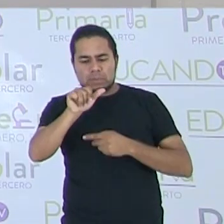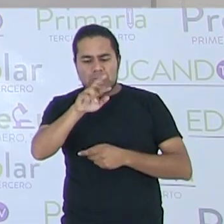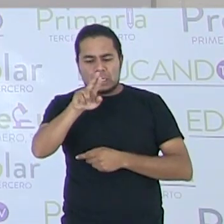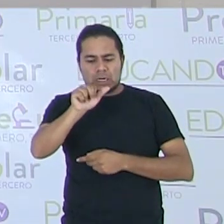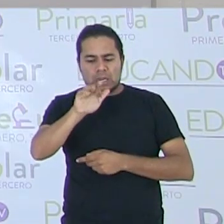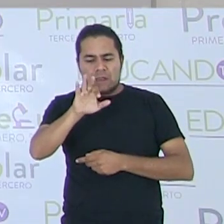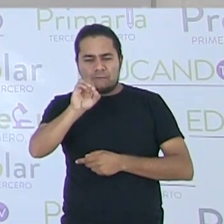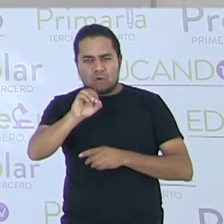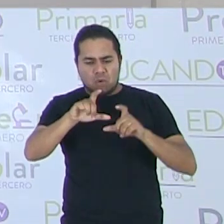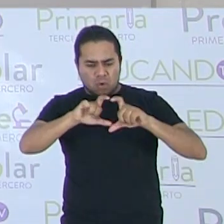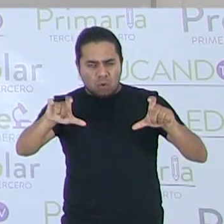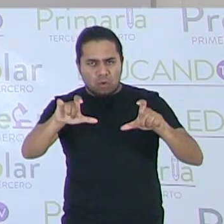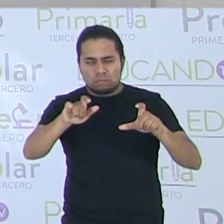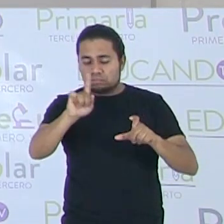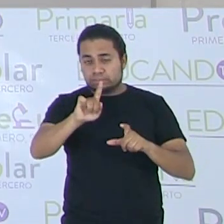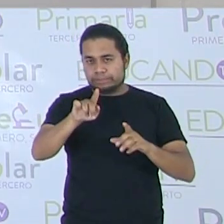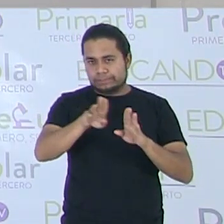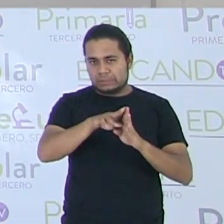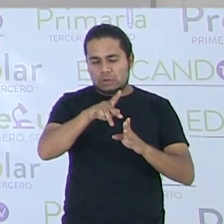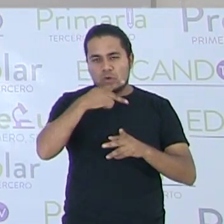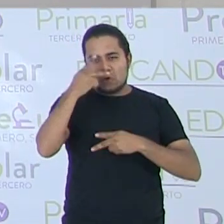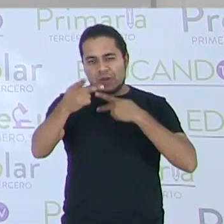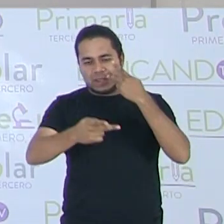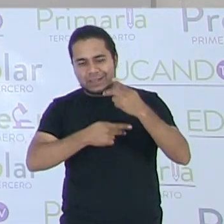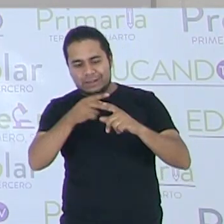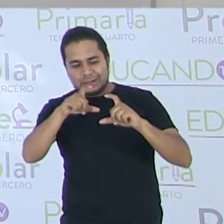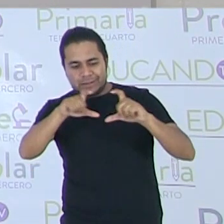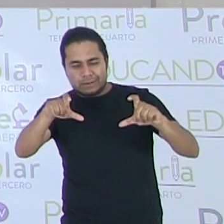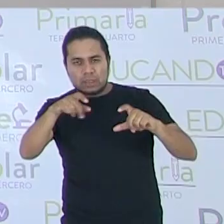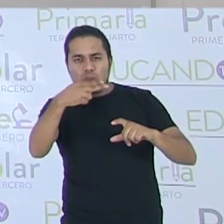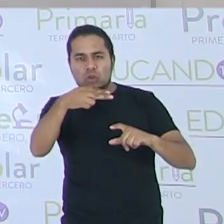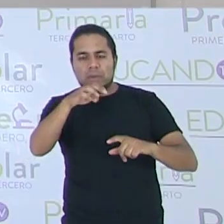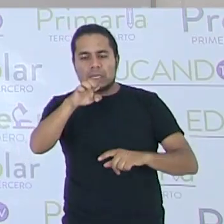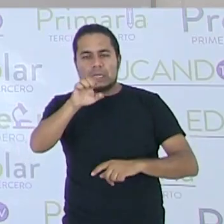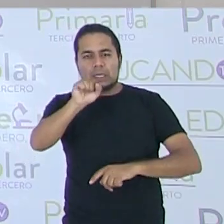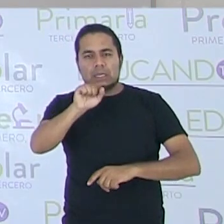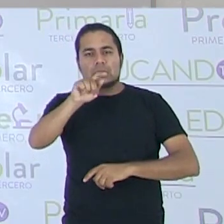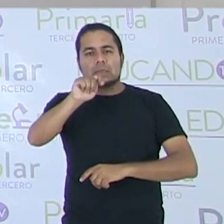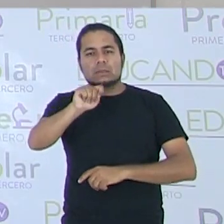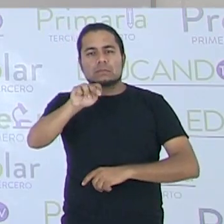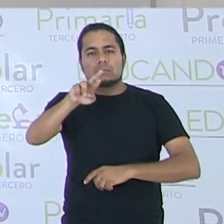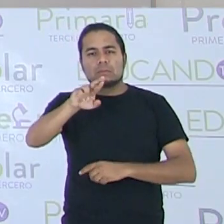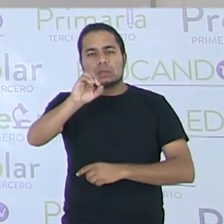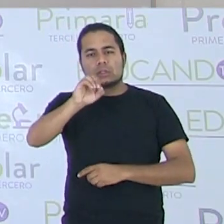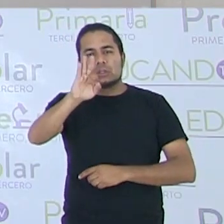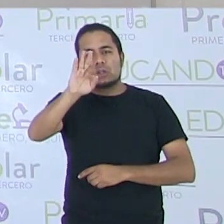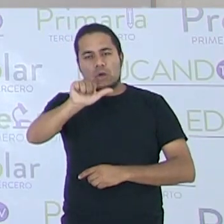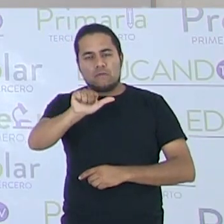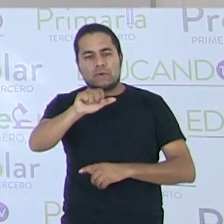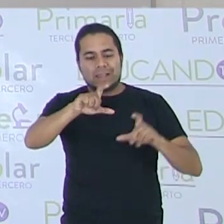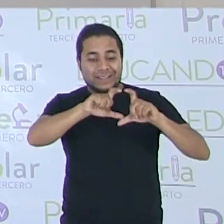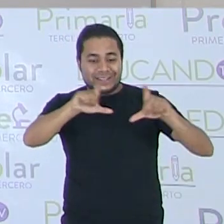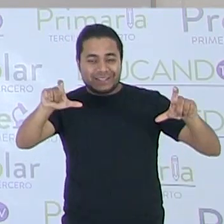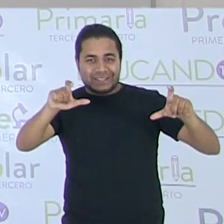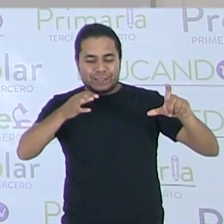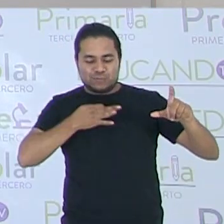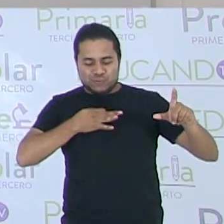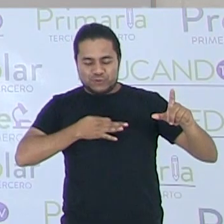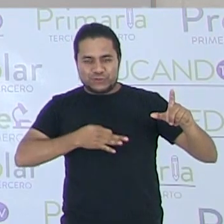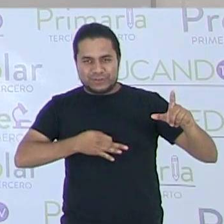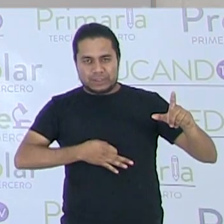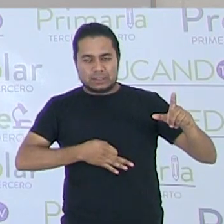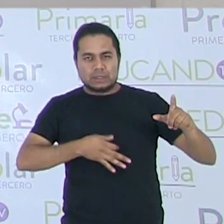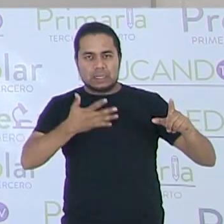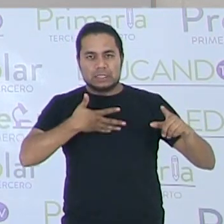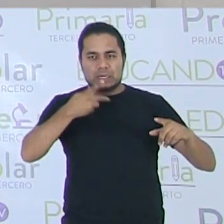el lenguaje se llaman estrofas. Este poema de Botoncito